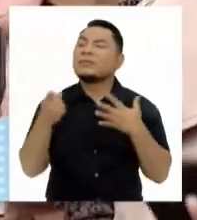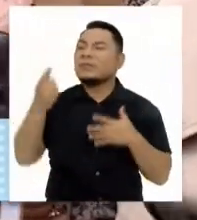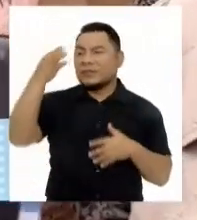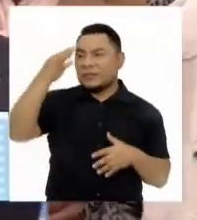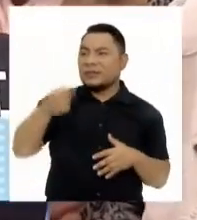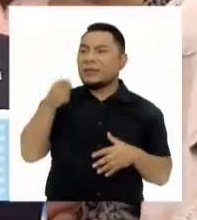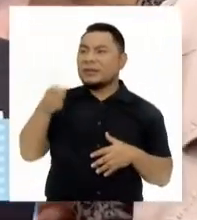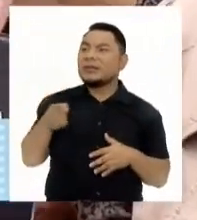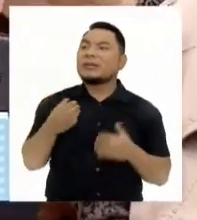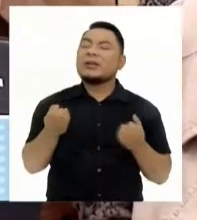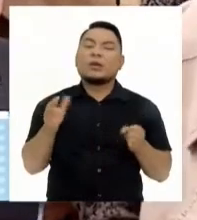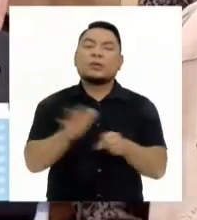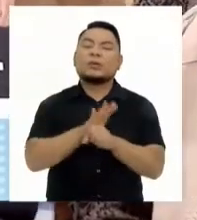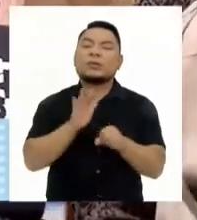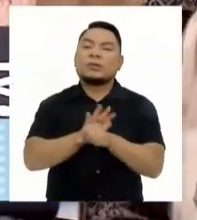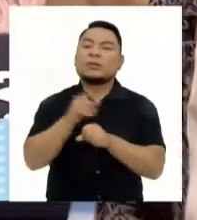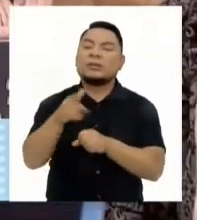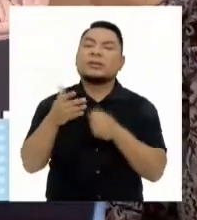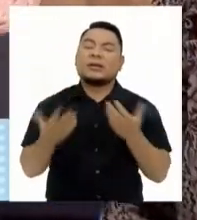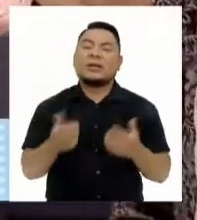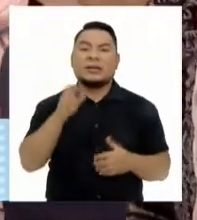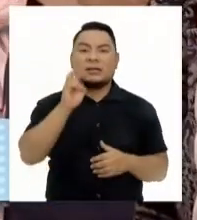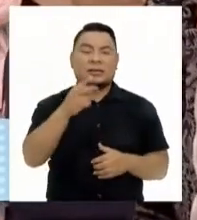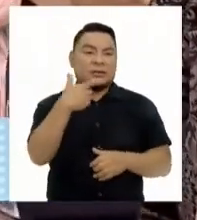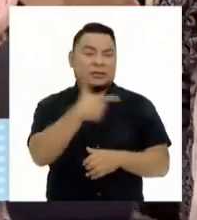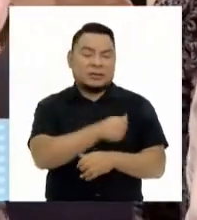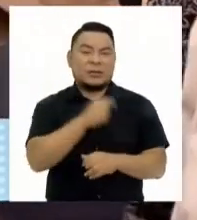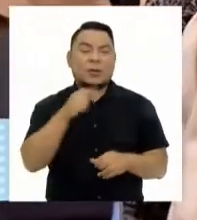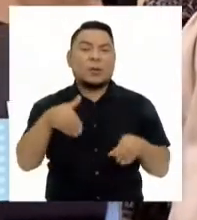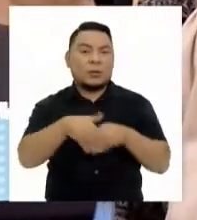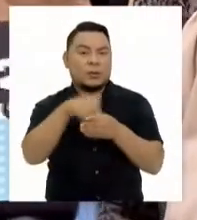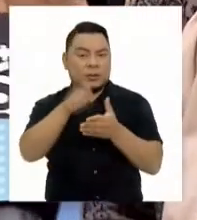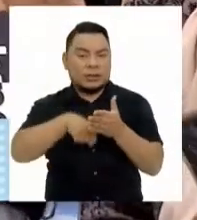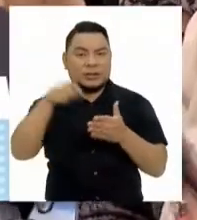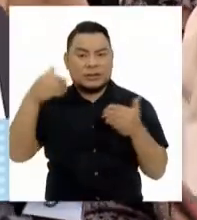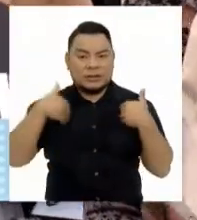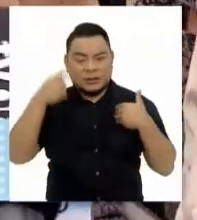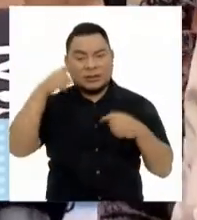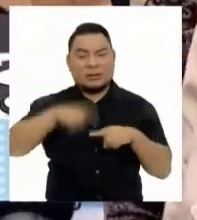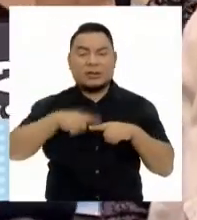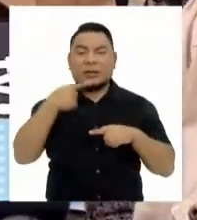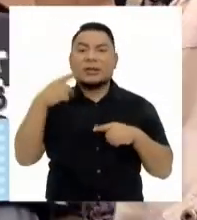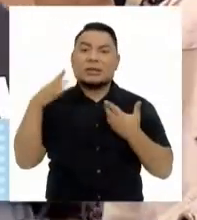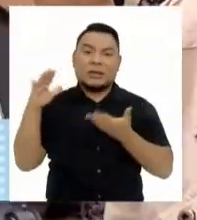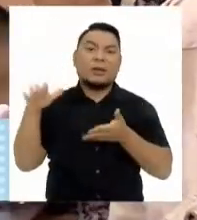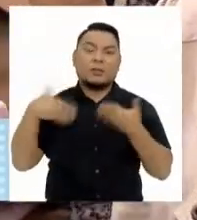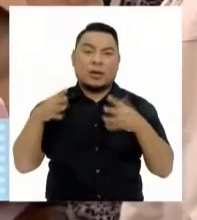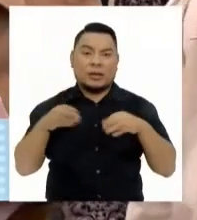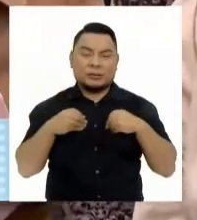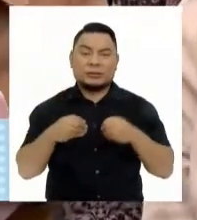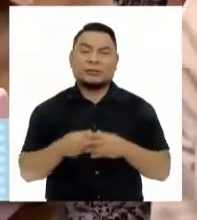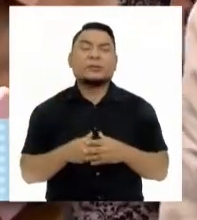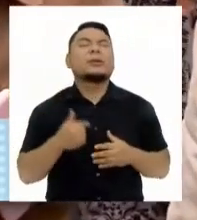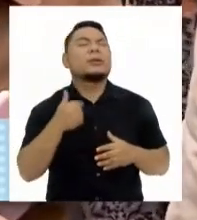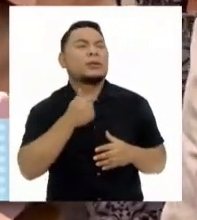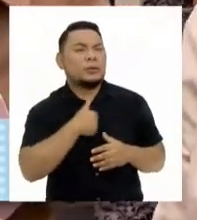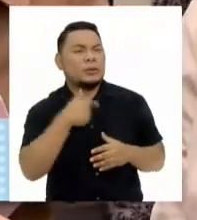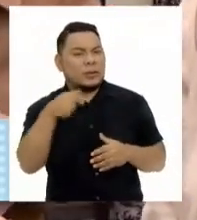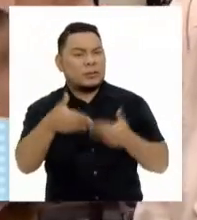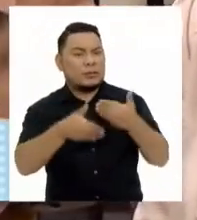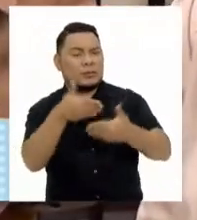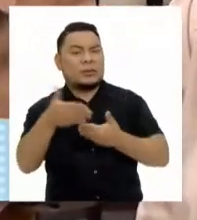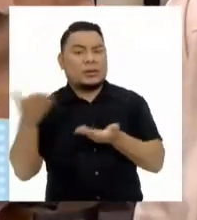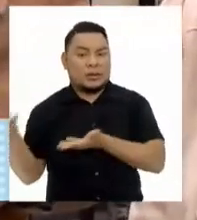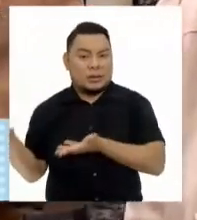realidad estas cifras totales de las dosis o los contratos que se tienen pendientes que podrían ya ustedes asumir o firmar? No, yo supongo que este proceso